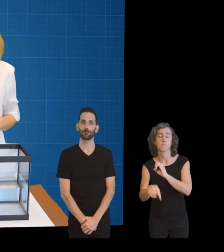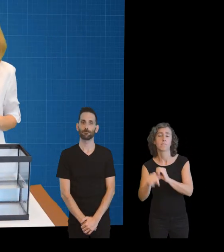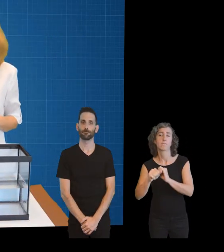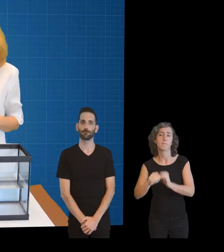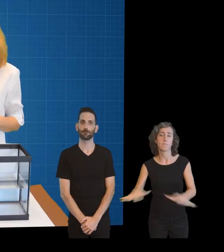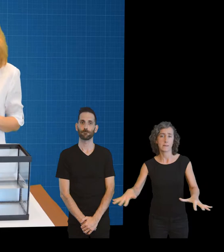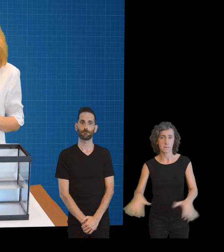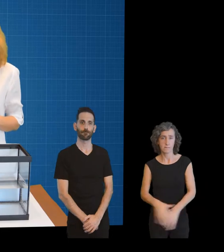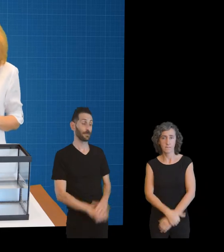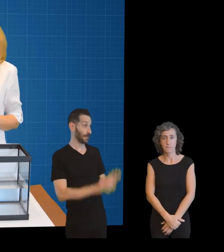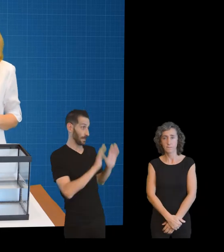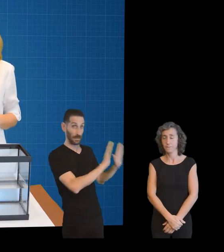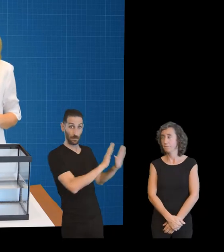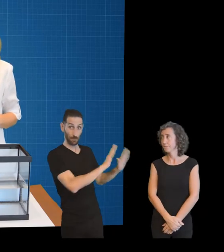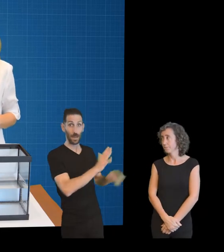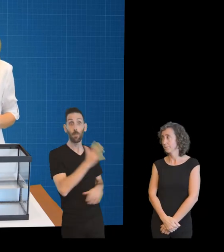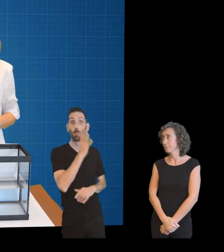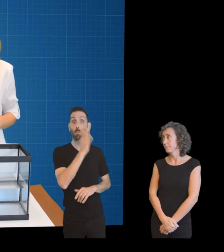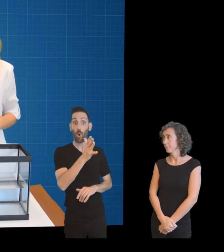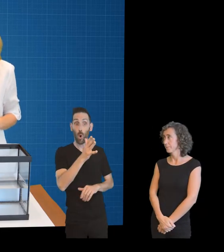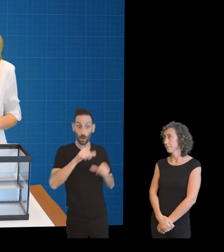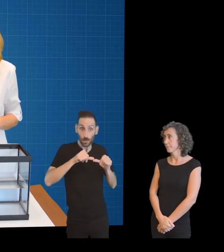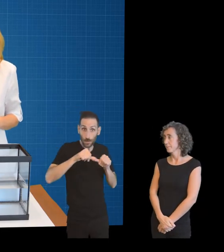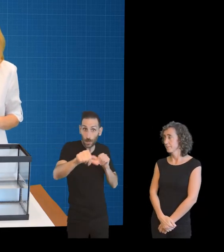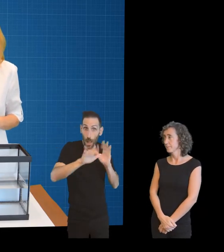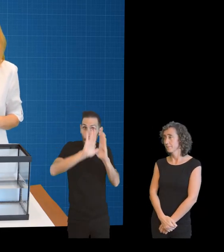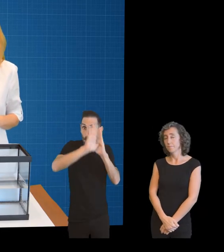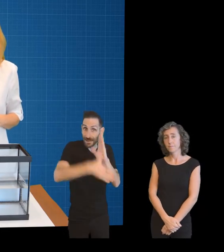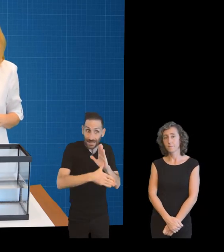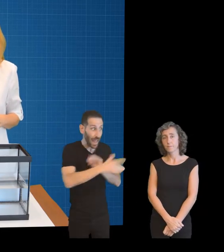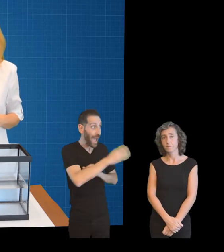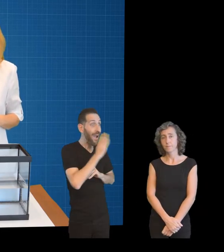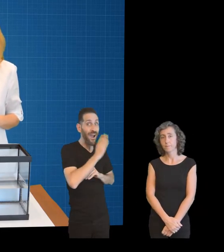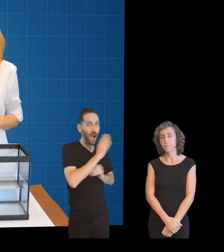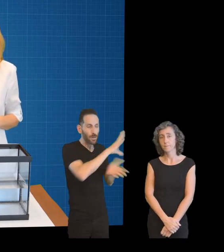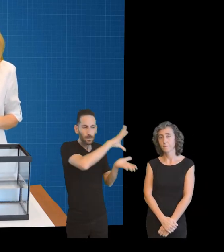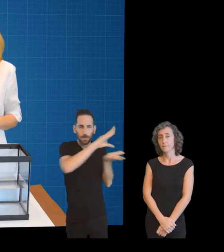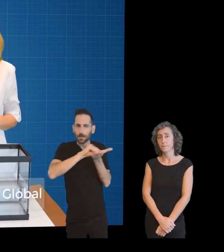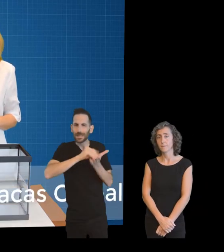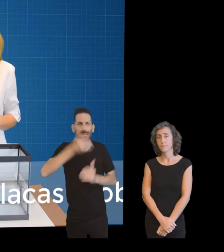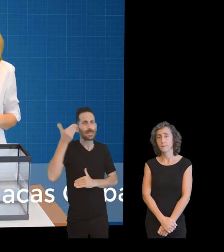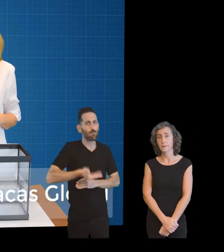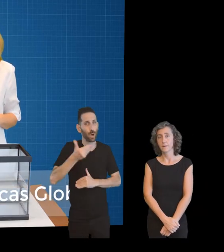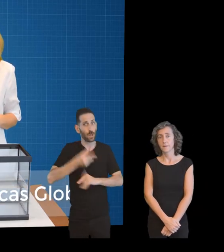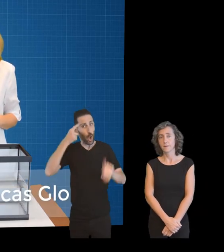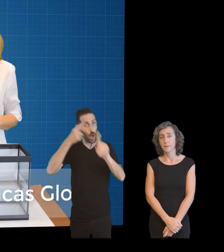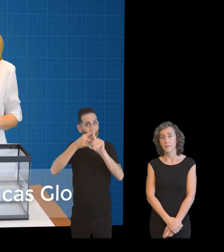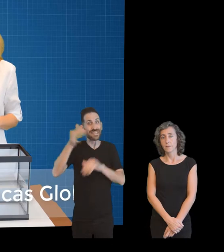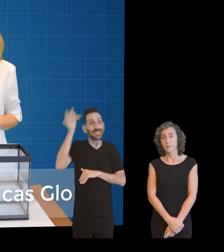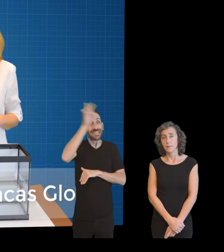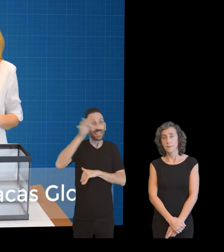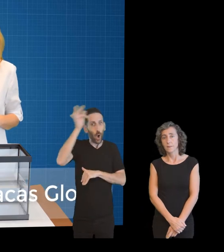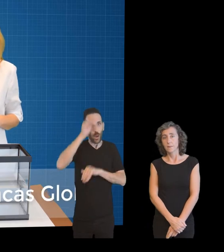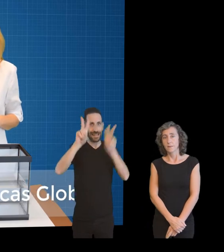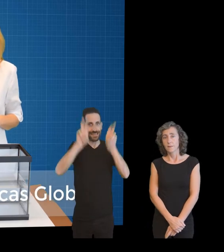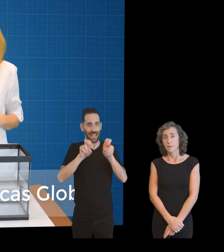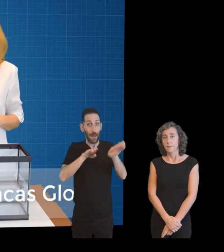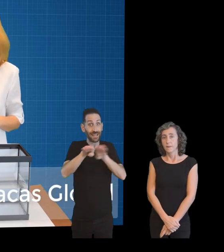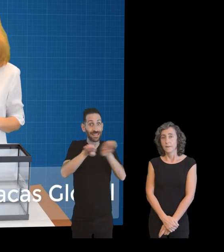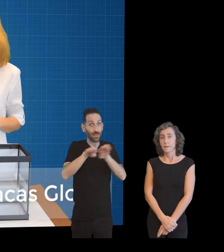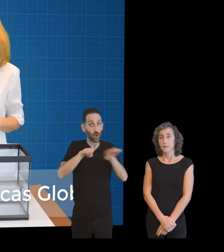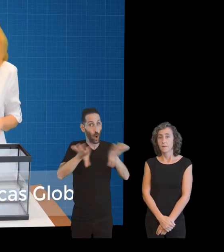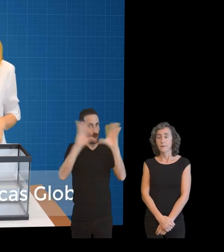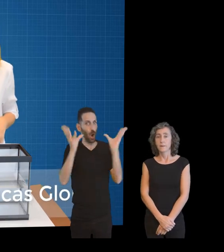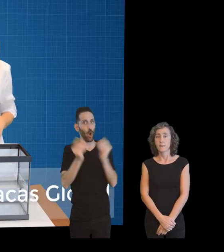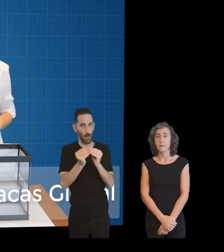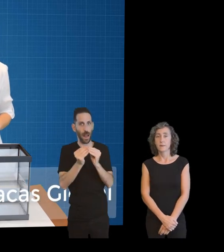oceánico. Espera, é que un tempo máis tarde foi parte esencial da teoría da tectónica